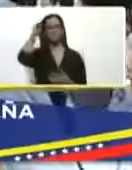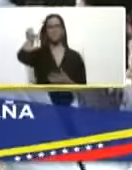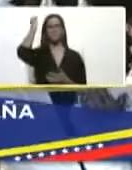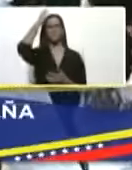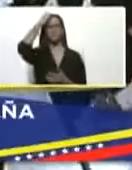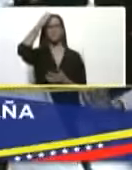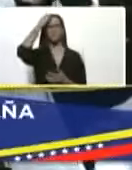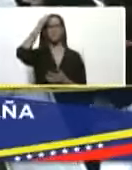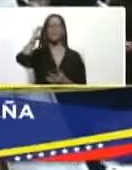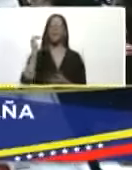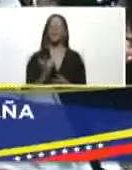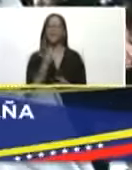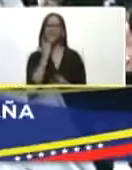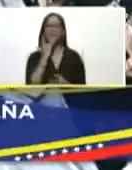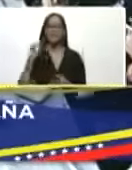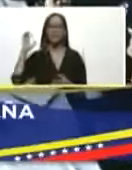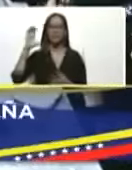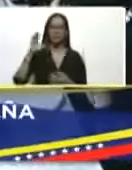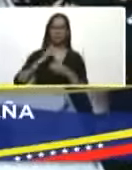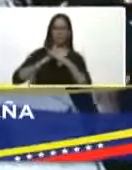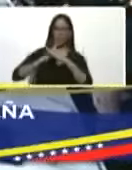valiente, patriota, antiimperialista,